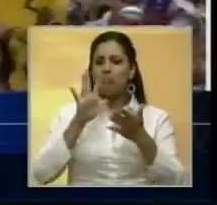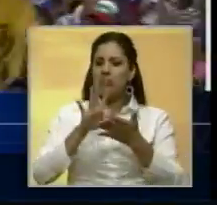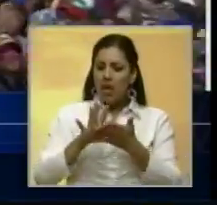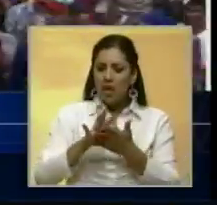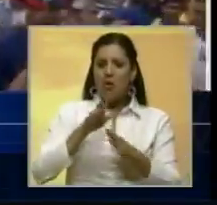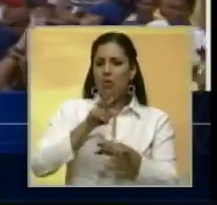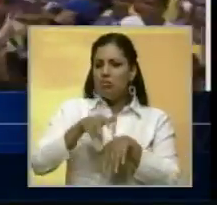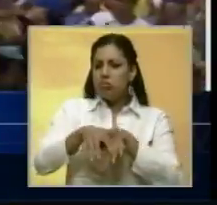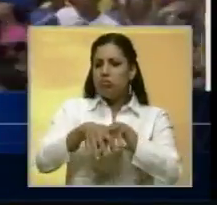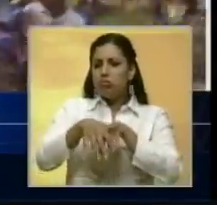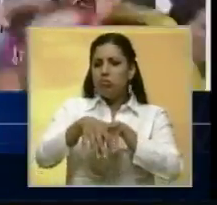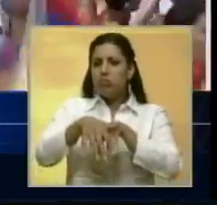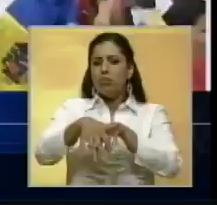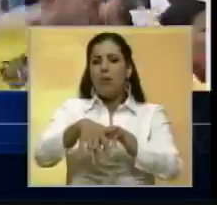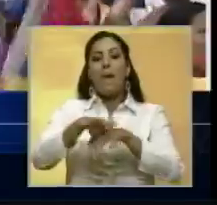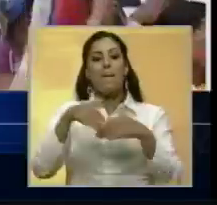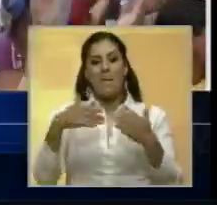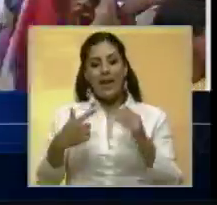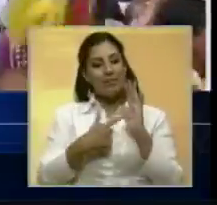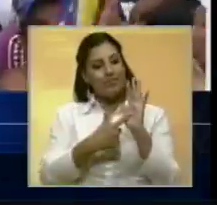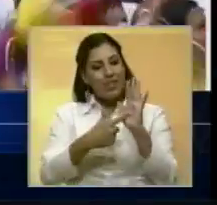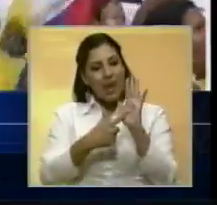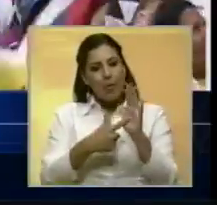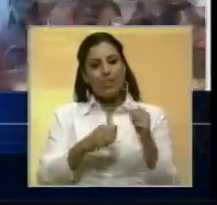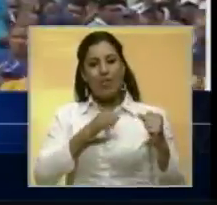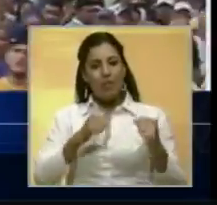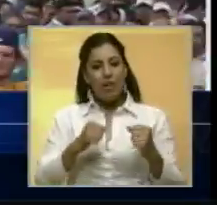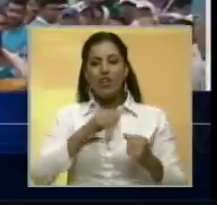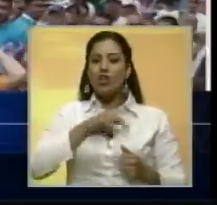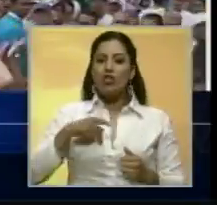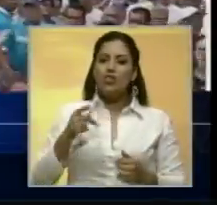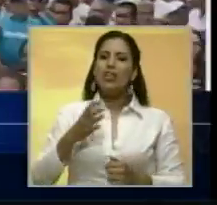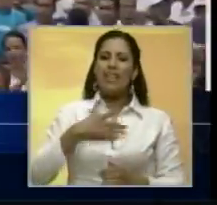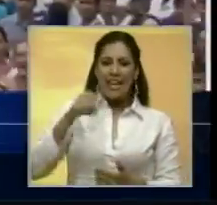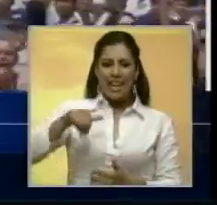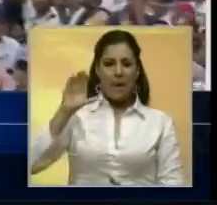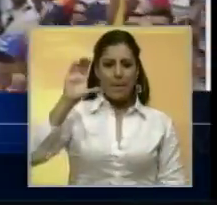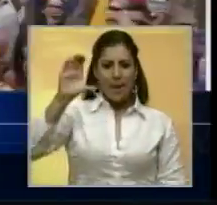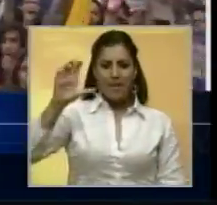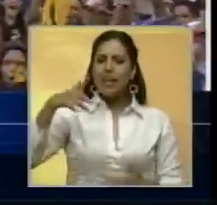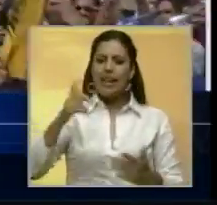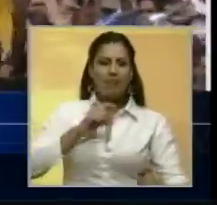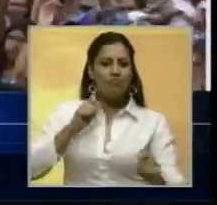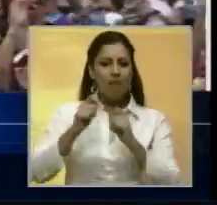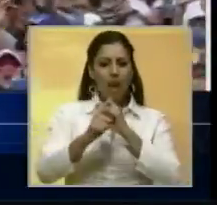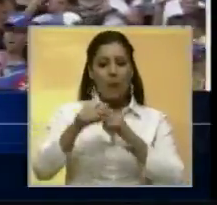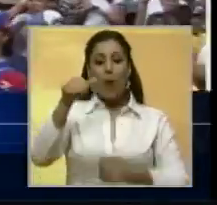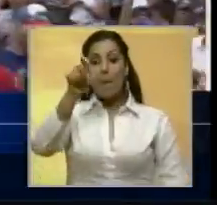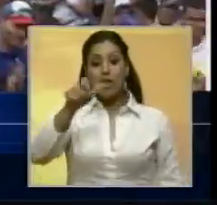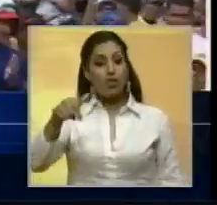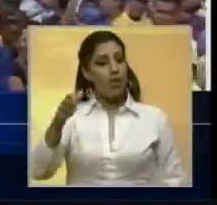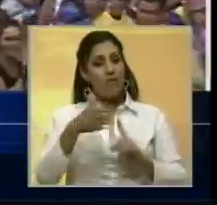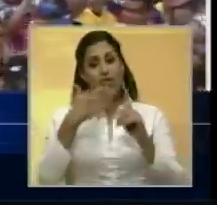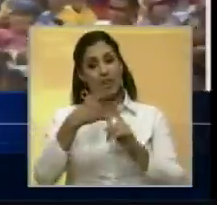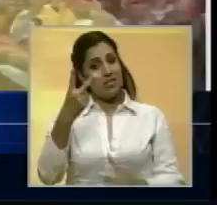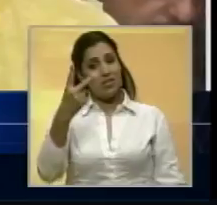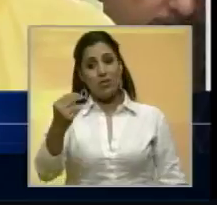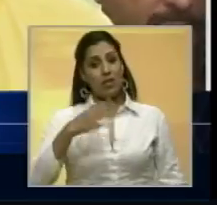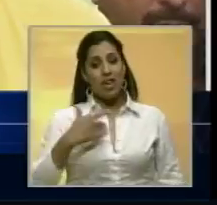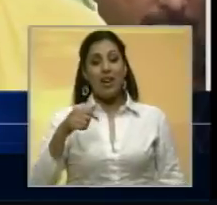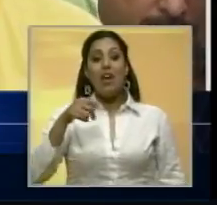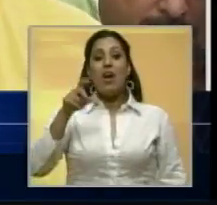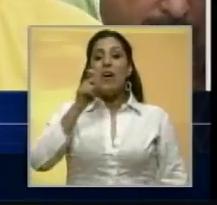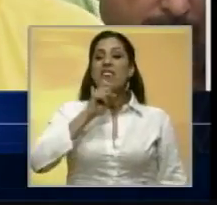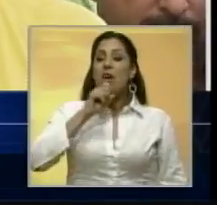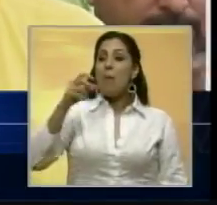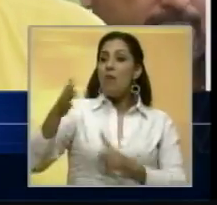tranquilidad, dando esa demostración contundente de lo que queremos en nuestro país, que es cambio. Nadie quiere violencia, aquí lo único que quiere violencia